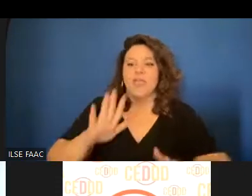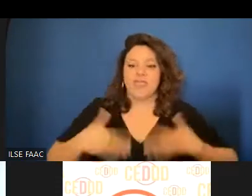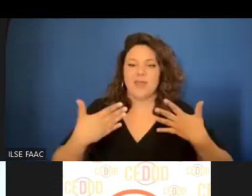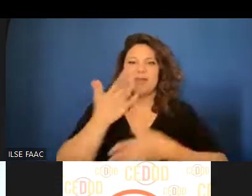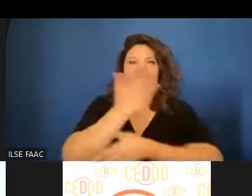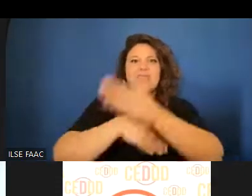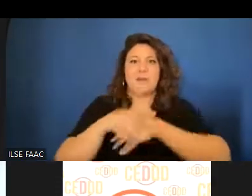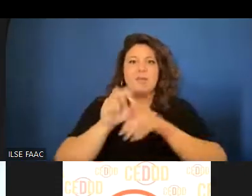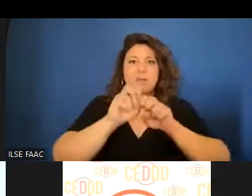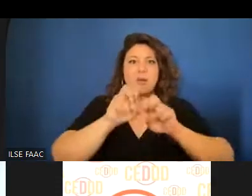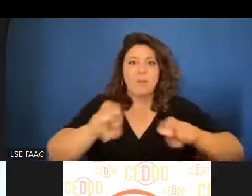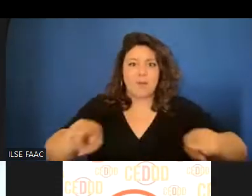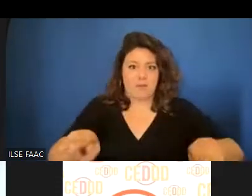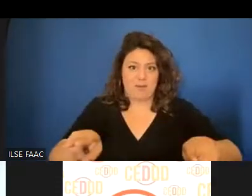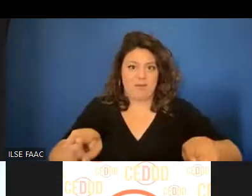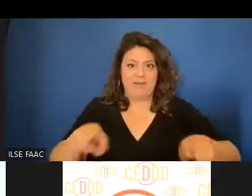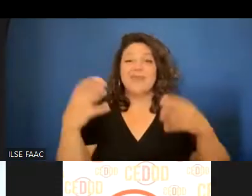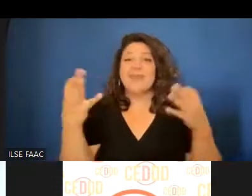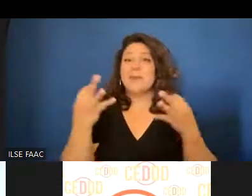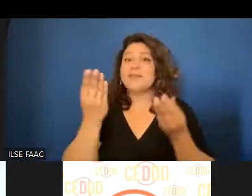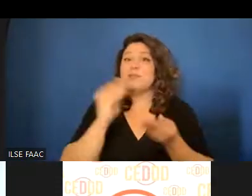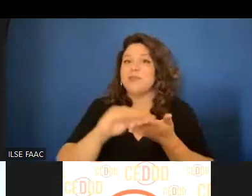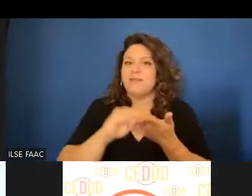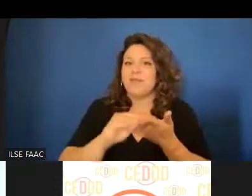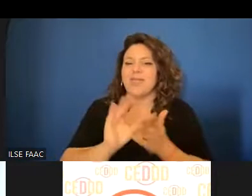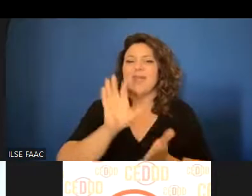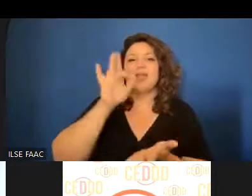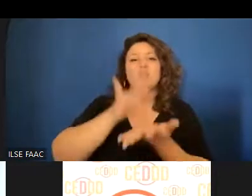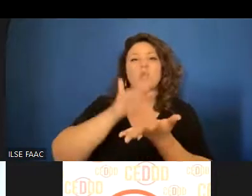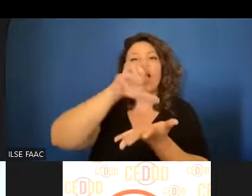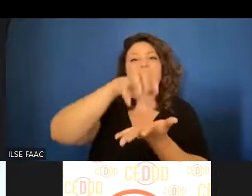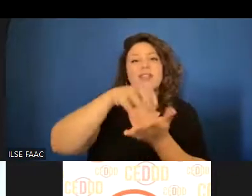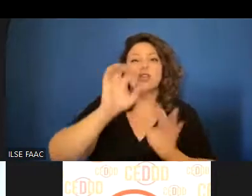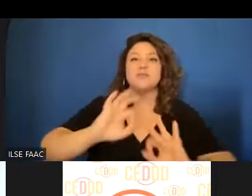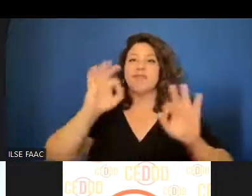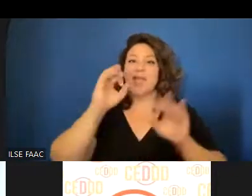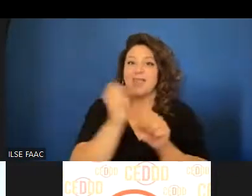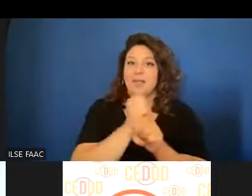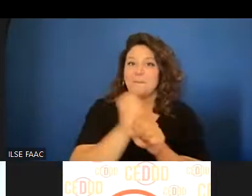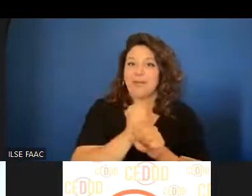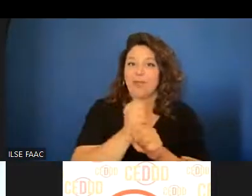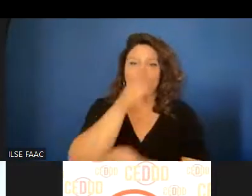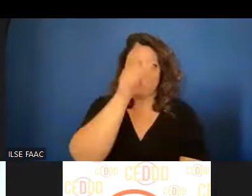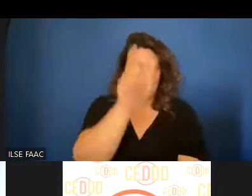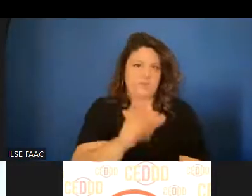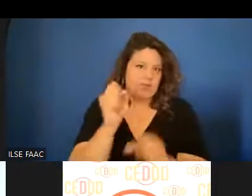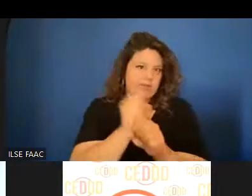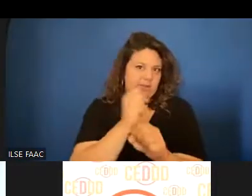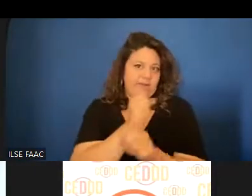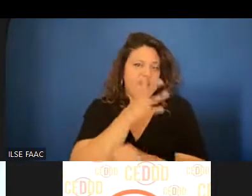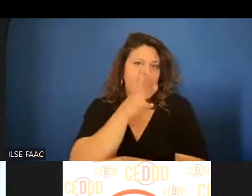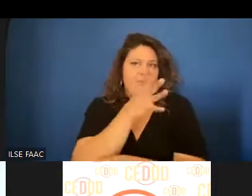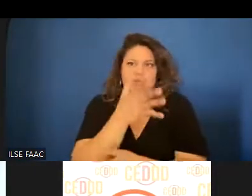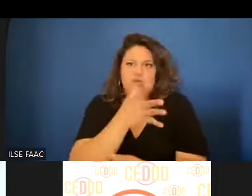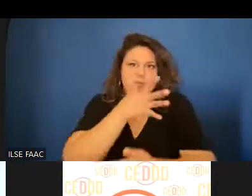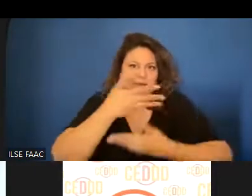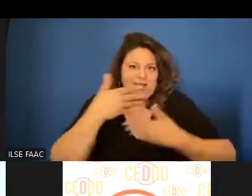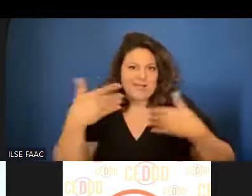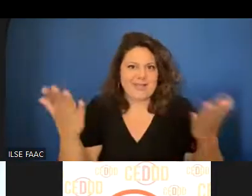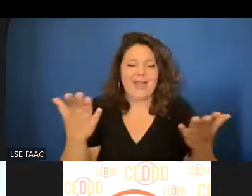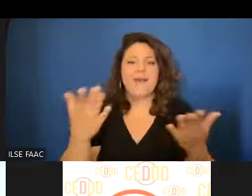pensiones que paga el Estado de incapacidades permanentes derivadas del trabajo, todas esas personas antes del 18 eran sí o sí